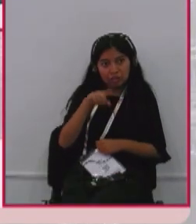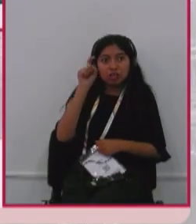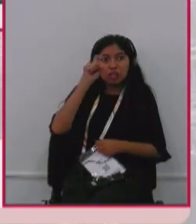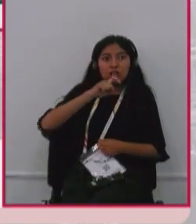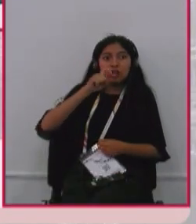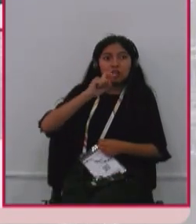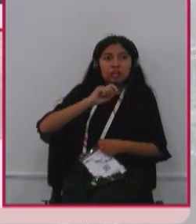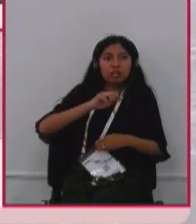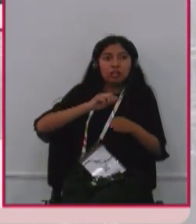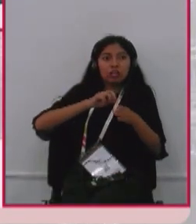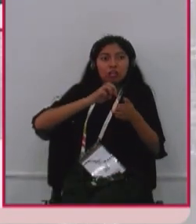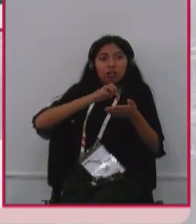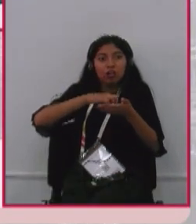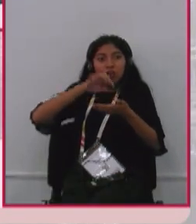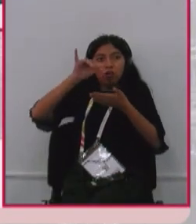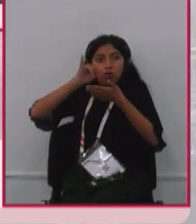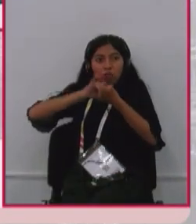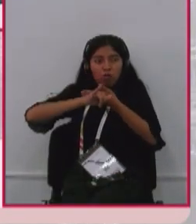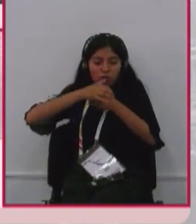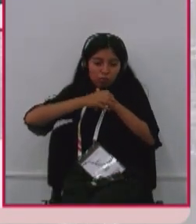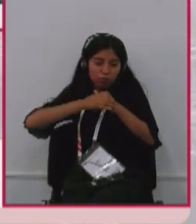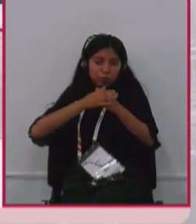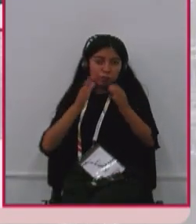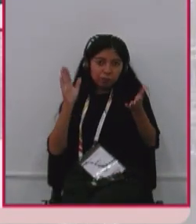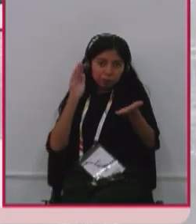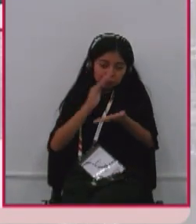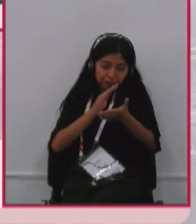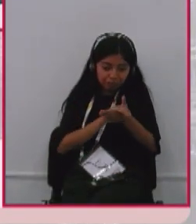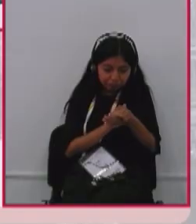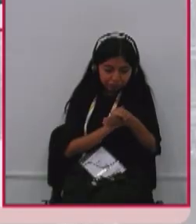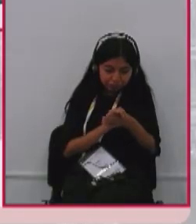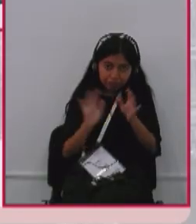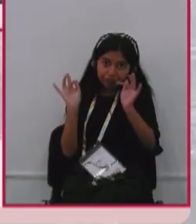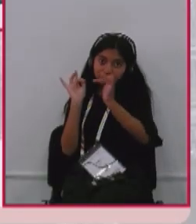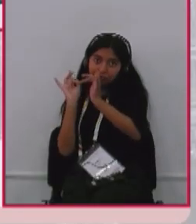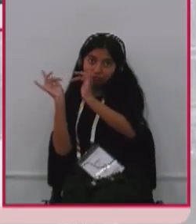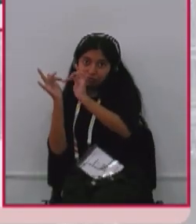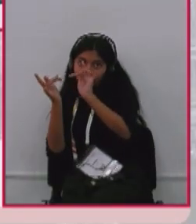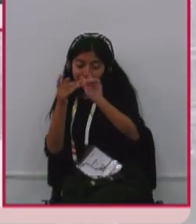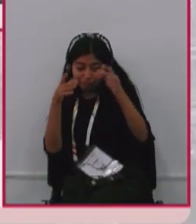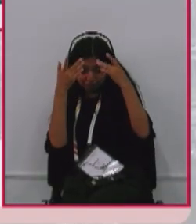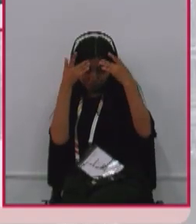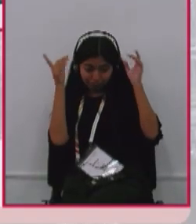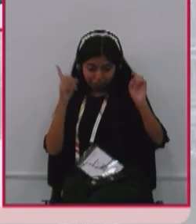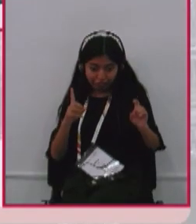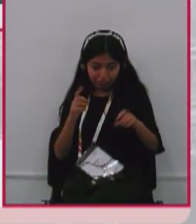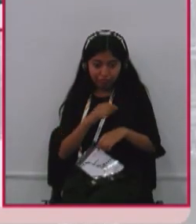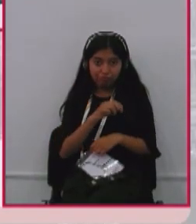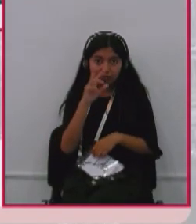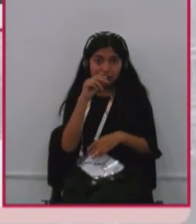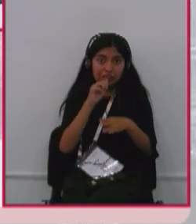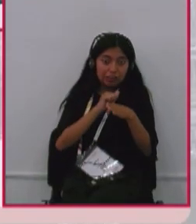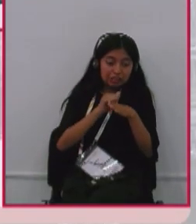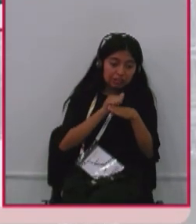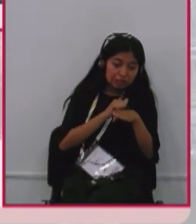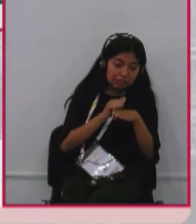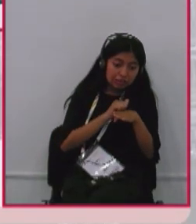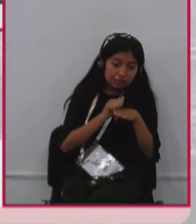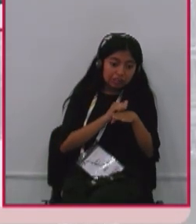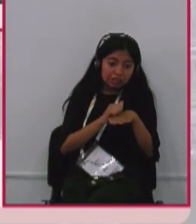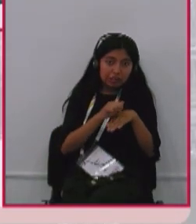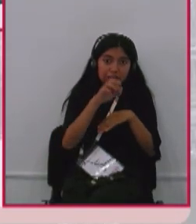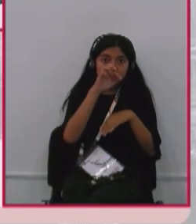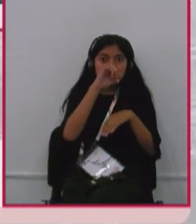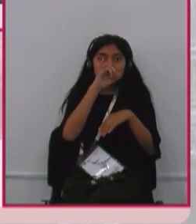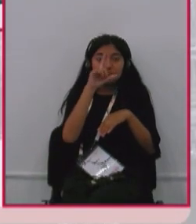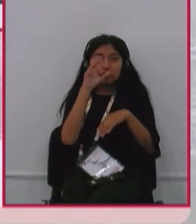un proyecto fast track en muy poco tiempo. Entonces nos contactaron y tomaron la decisión de no hacer pruebas piloto, sino que solamente hacer la